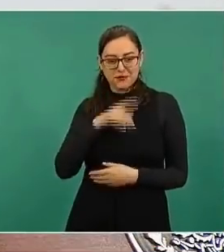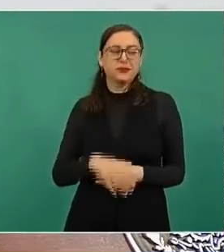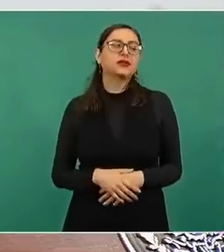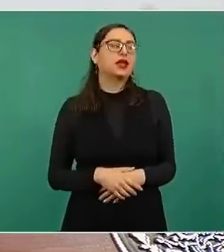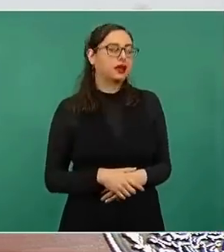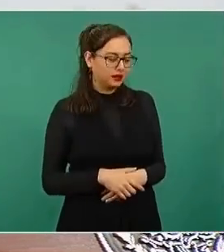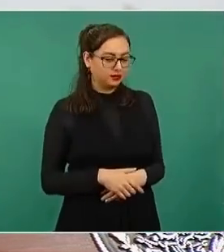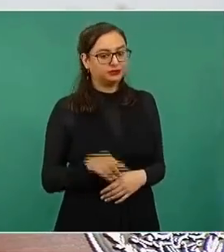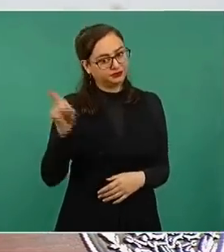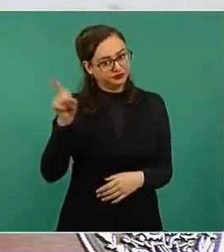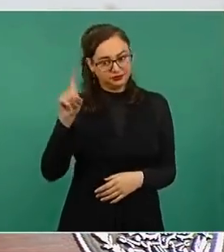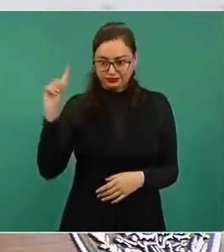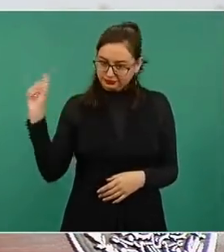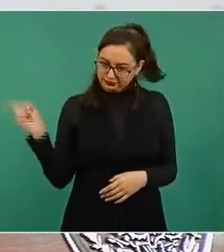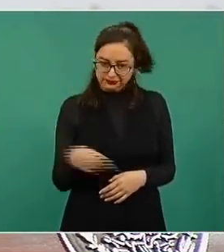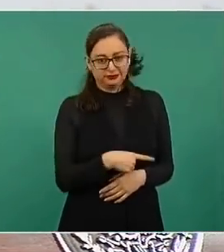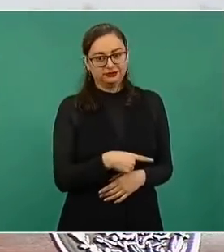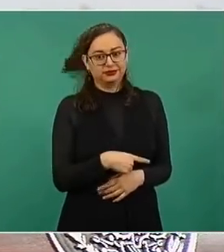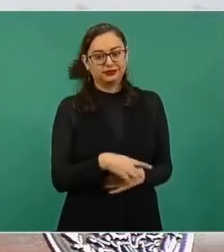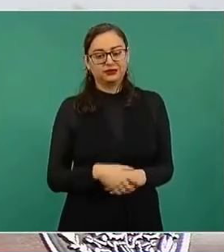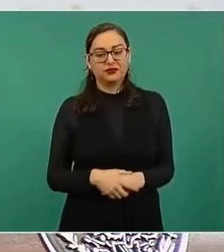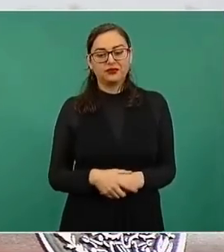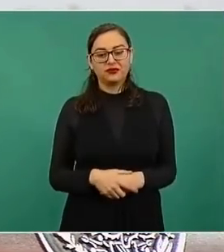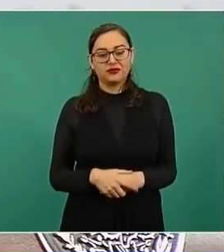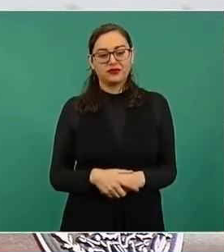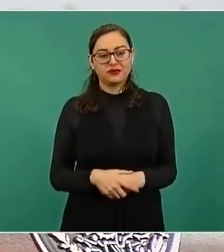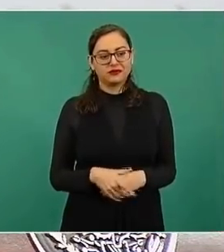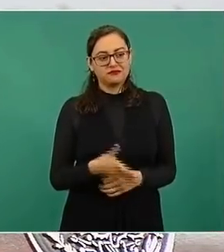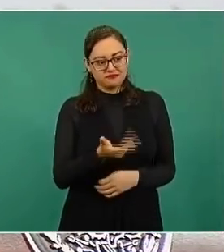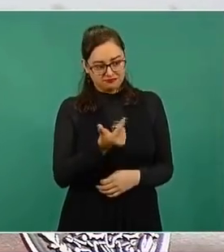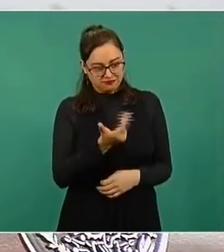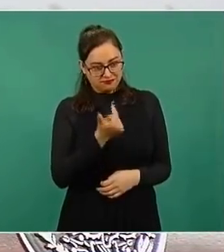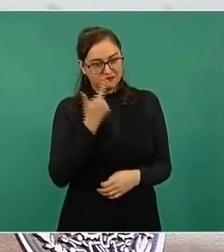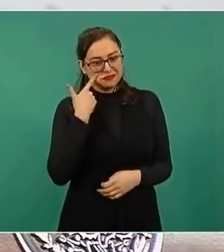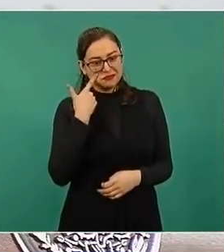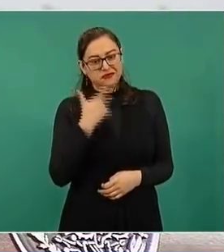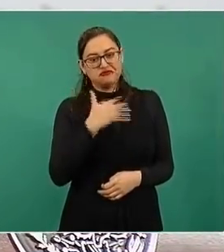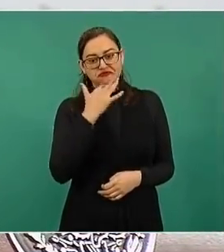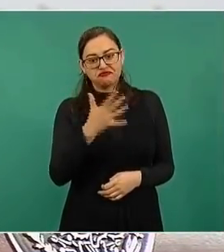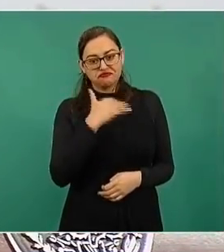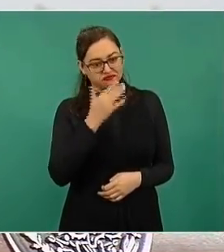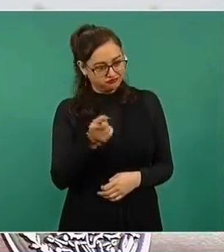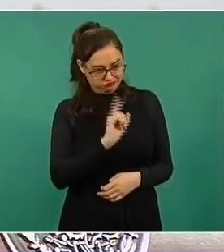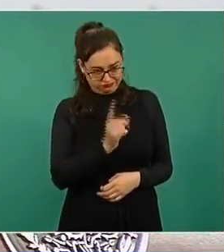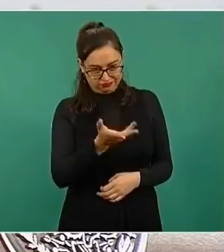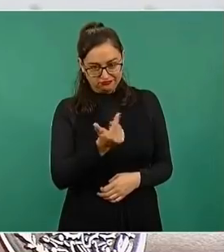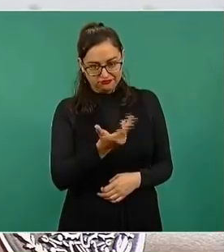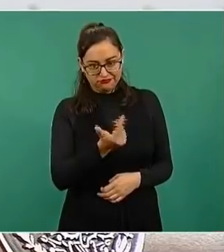mandaron para combatir la corrupción